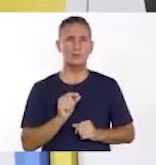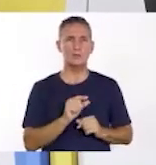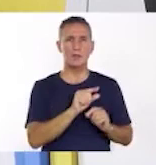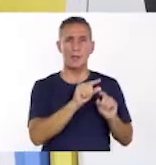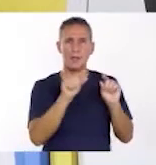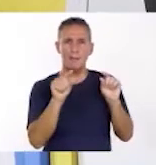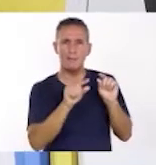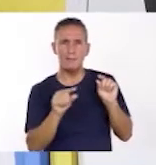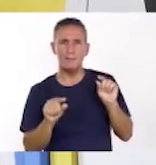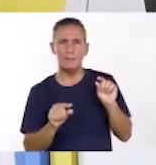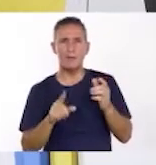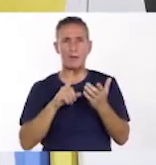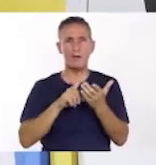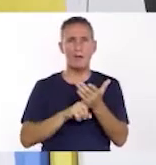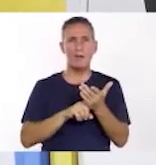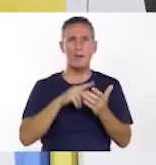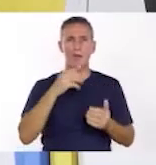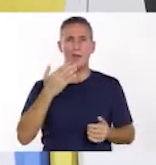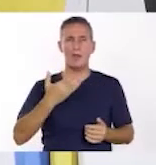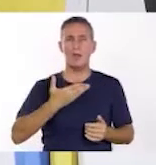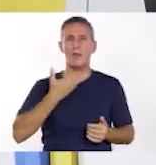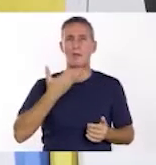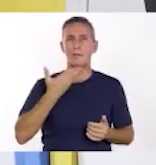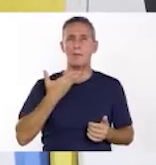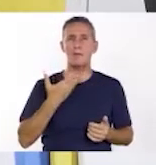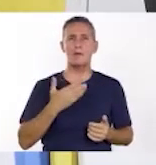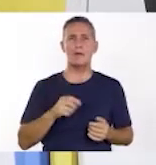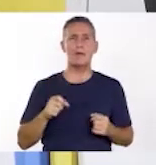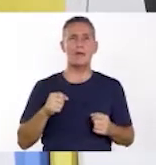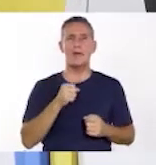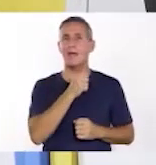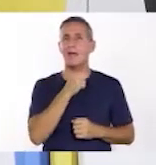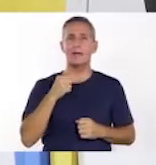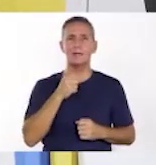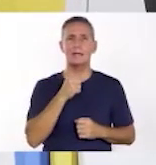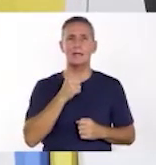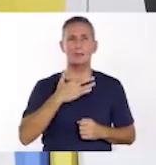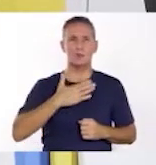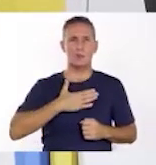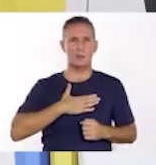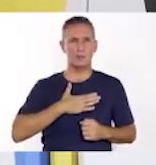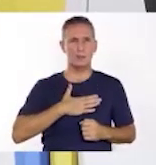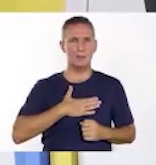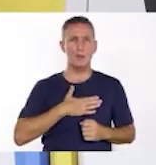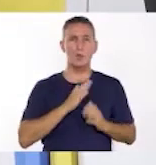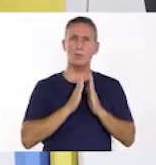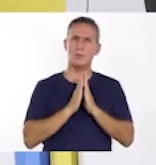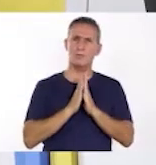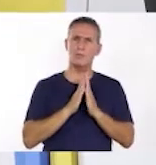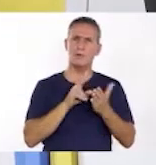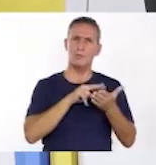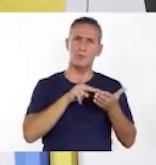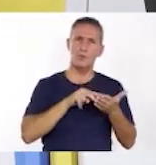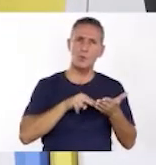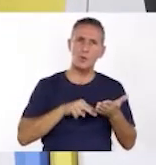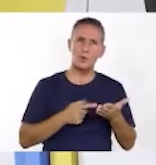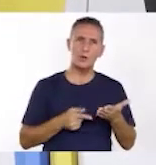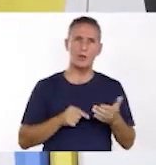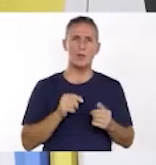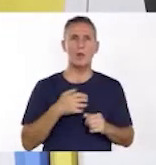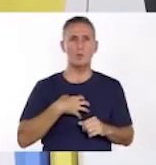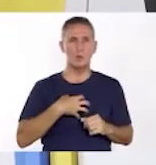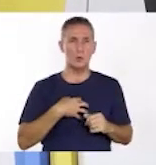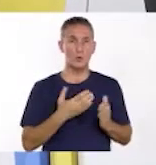fragmentos del poema Canto a mí mismo. Por favor, léanlo porque lo tienen en